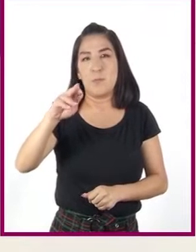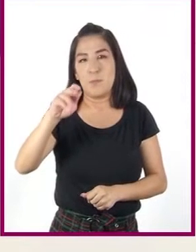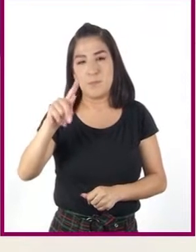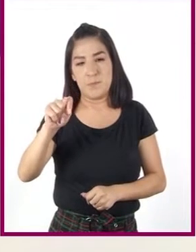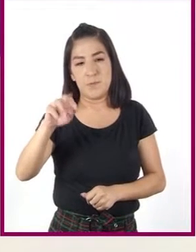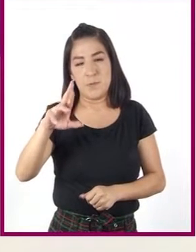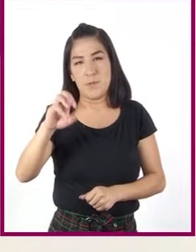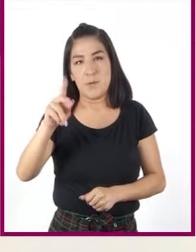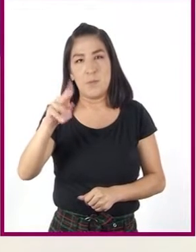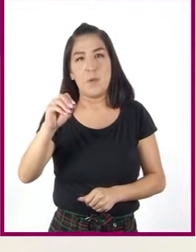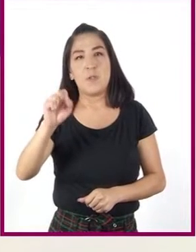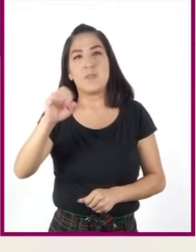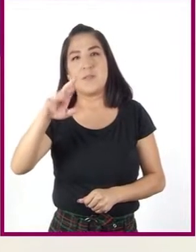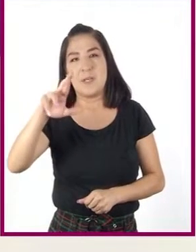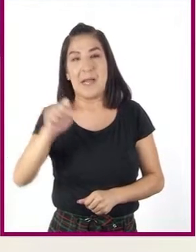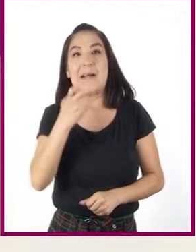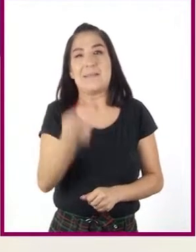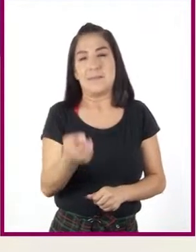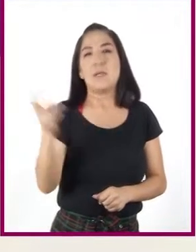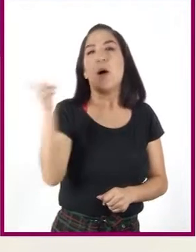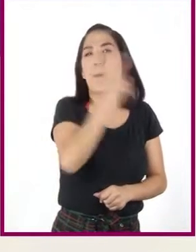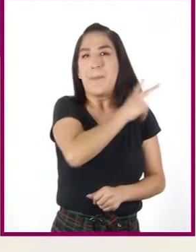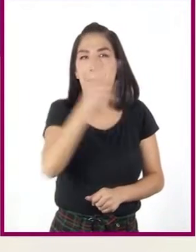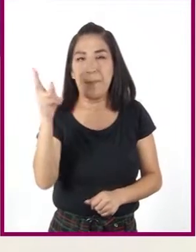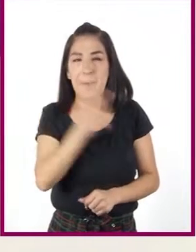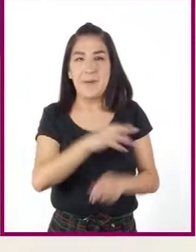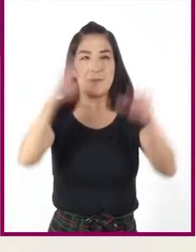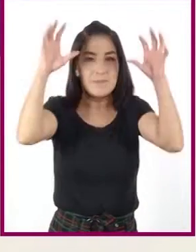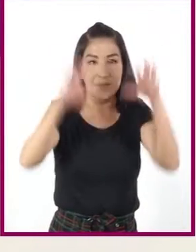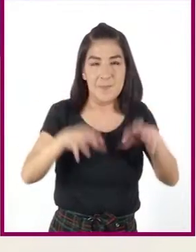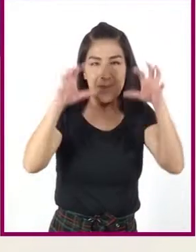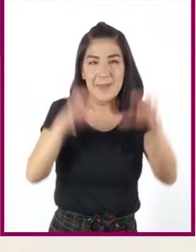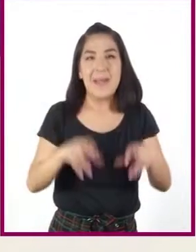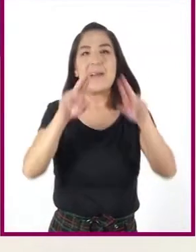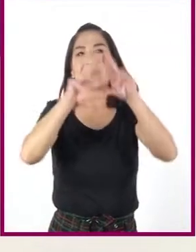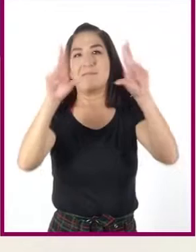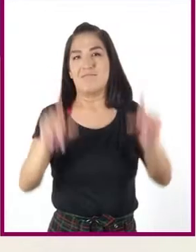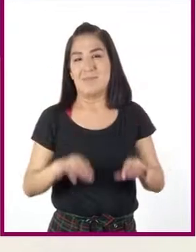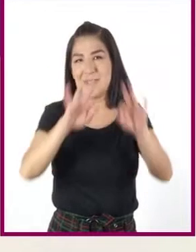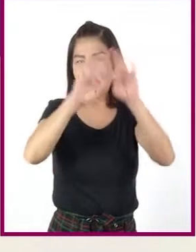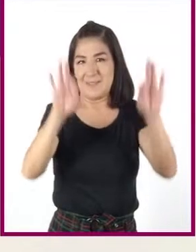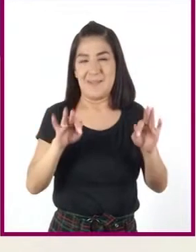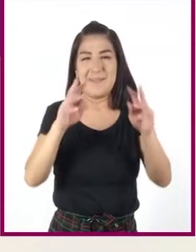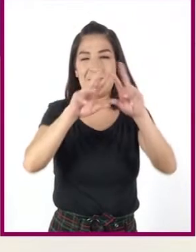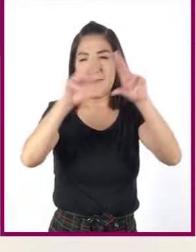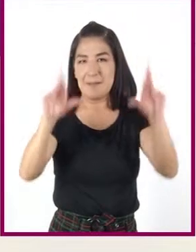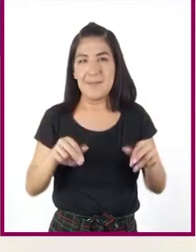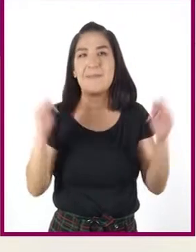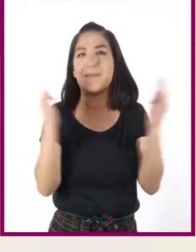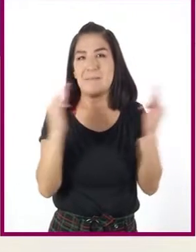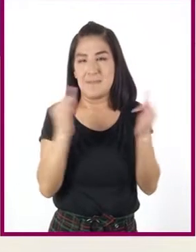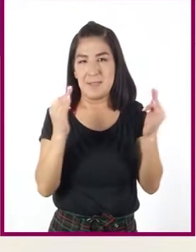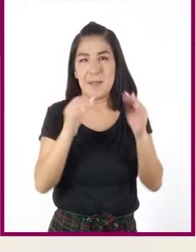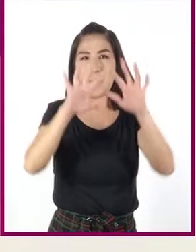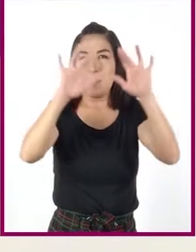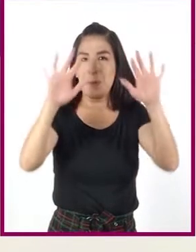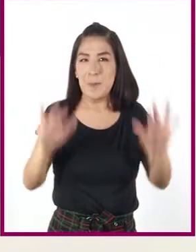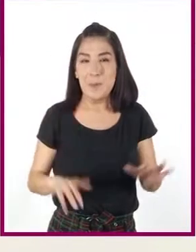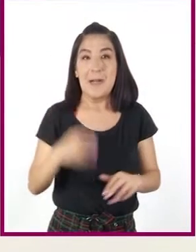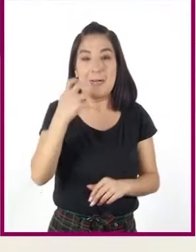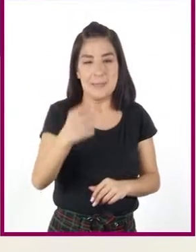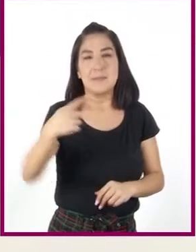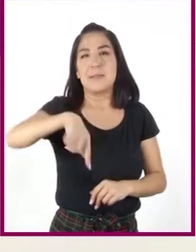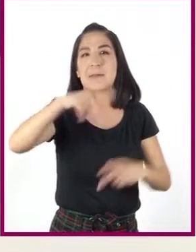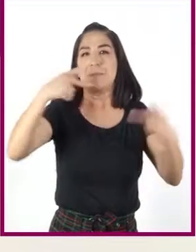como los vientos, la lluvia y la nieve que influyen en los seres vivos. Además, en esta capa